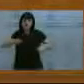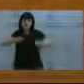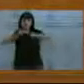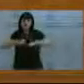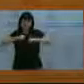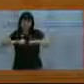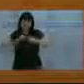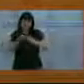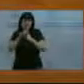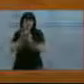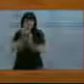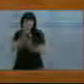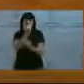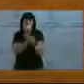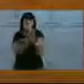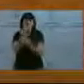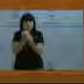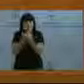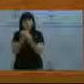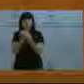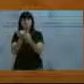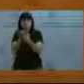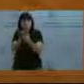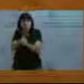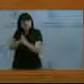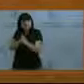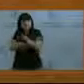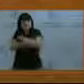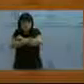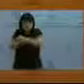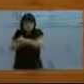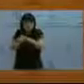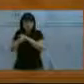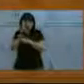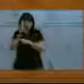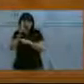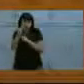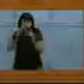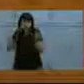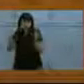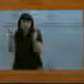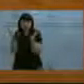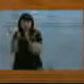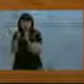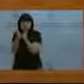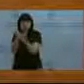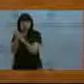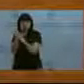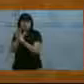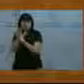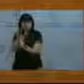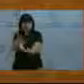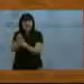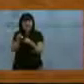situaciones económicas y asistenciales precarias, habitan en pueblos cada vez más aislados. Son algunos de los efectos del